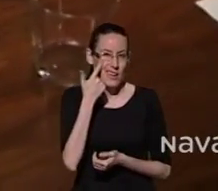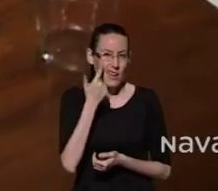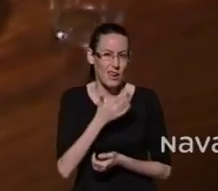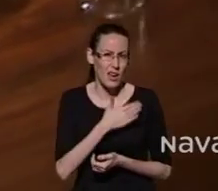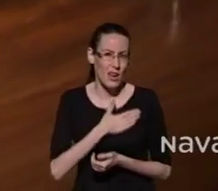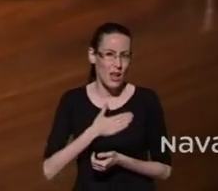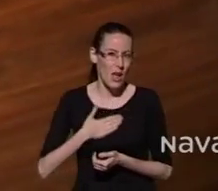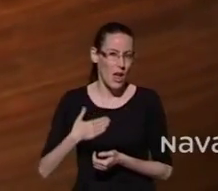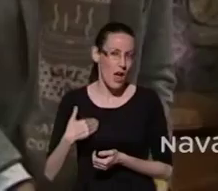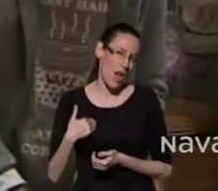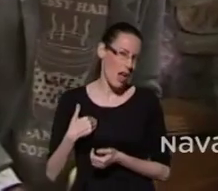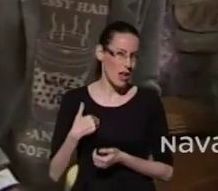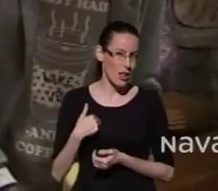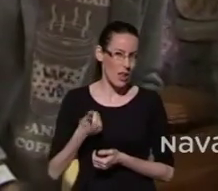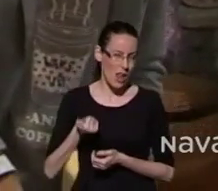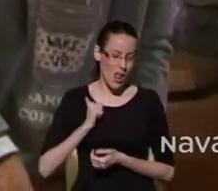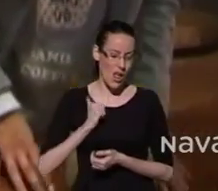sé. Igual sí, ¿eh?